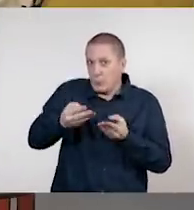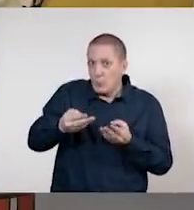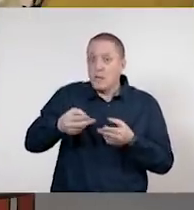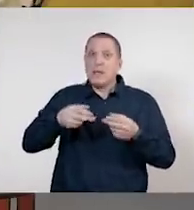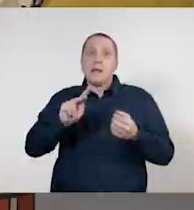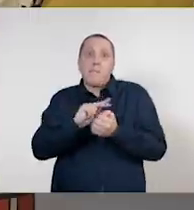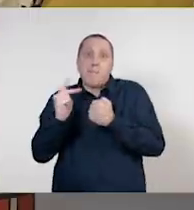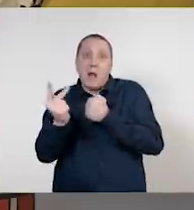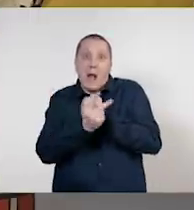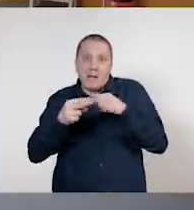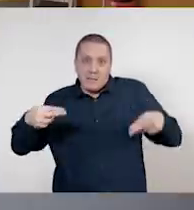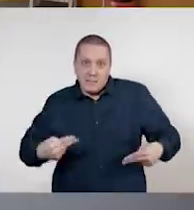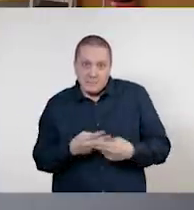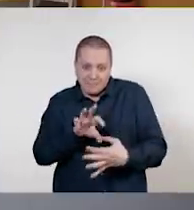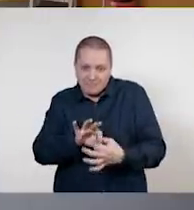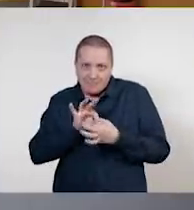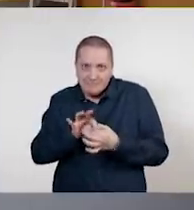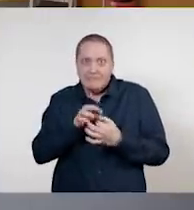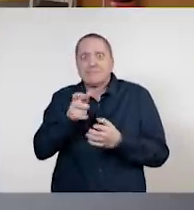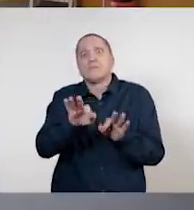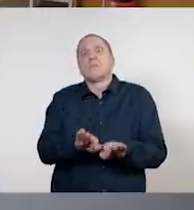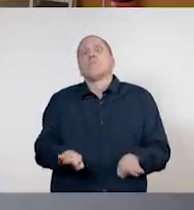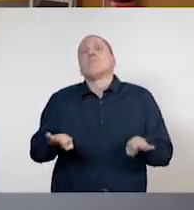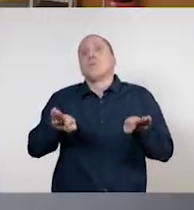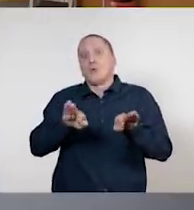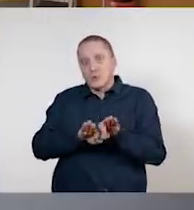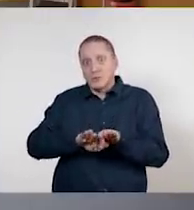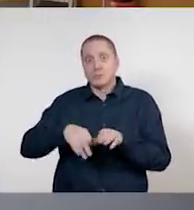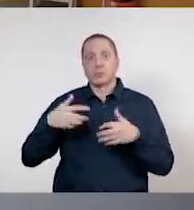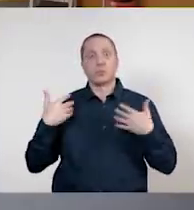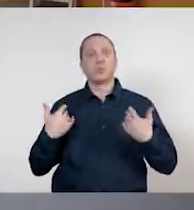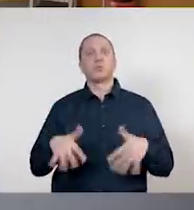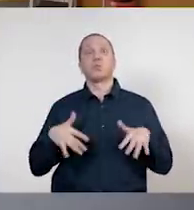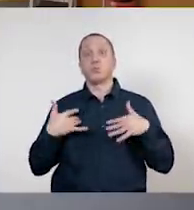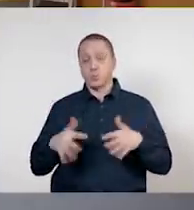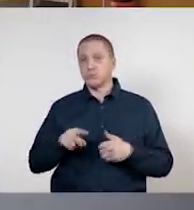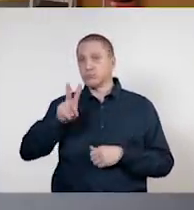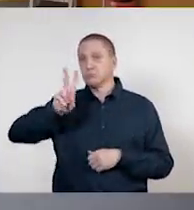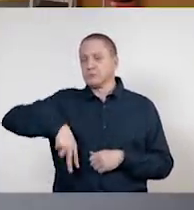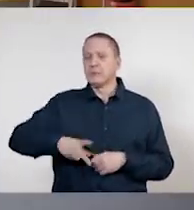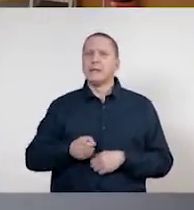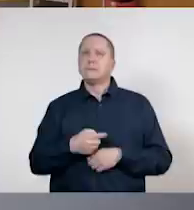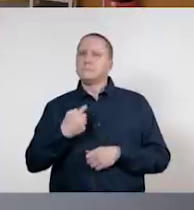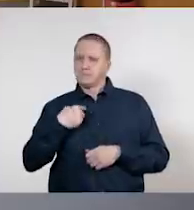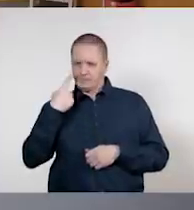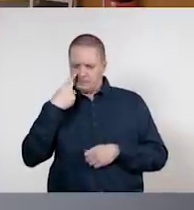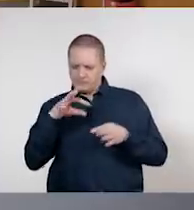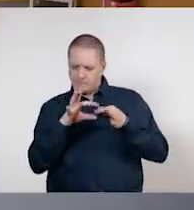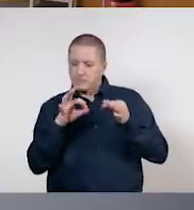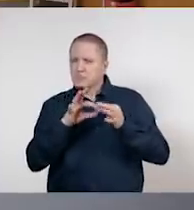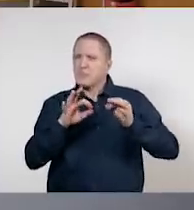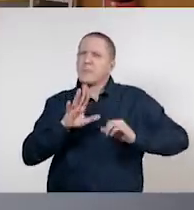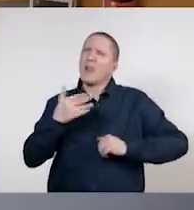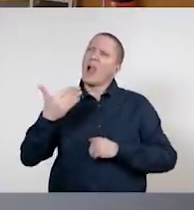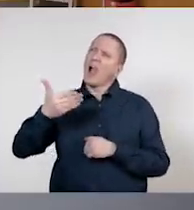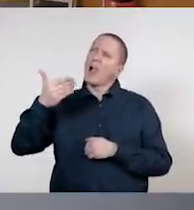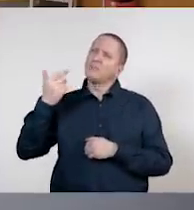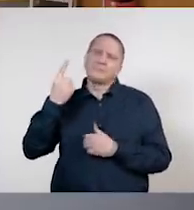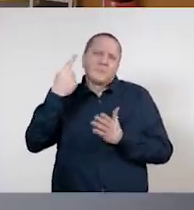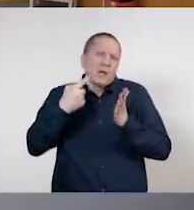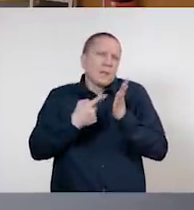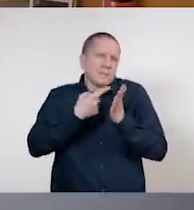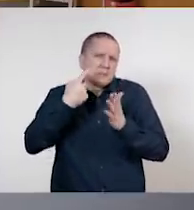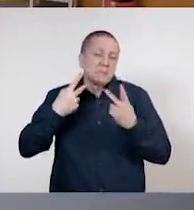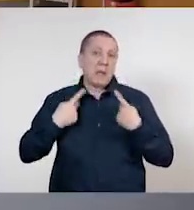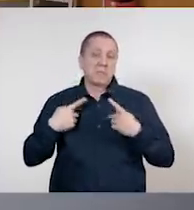una nacionalidad. Muy bien, como verás, es fundamental. Y de hecho, te quisiera compartir que alguna vez conocí